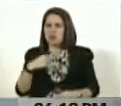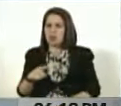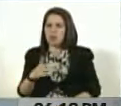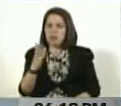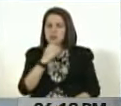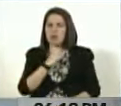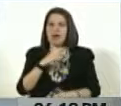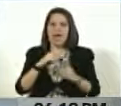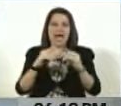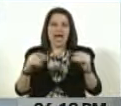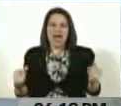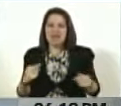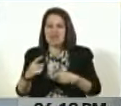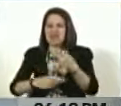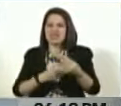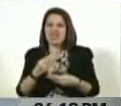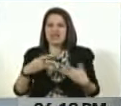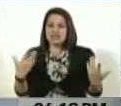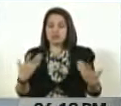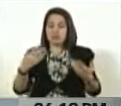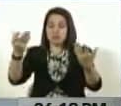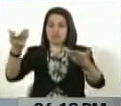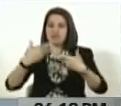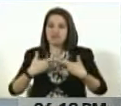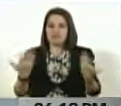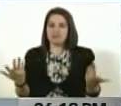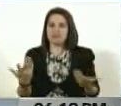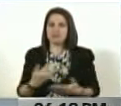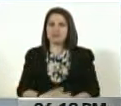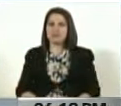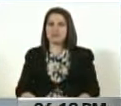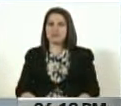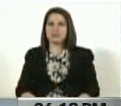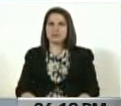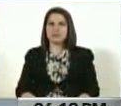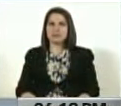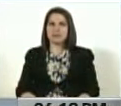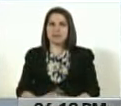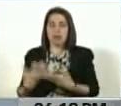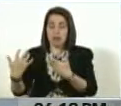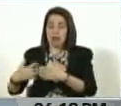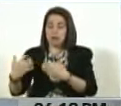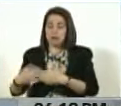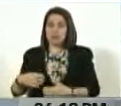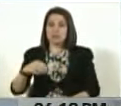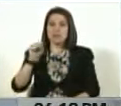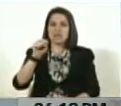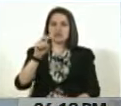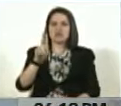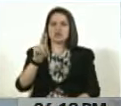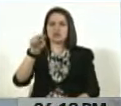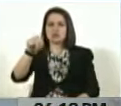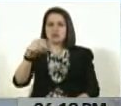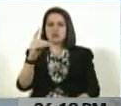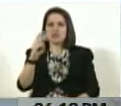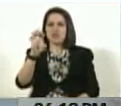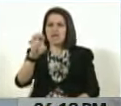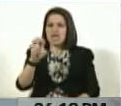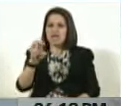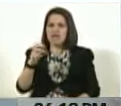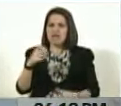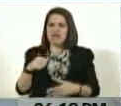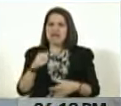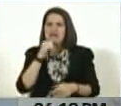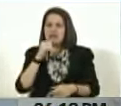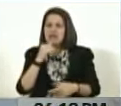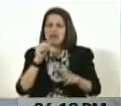harina. ¿Qué están haciendo ustedes en esa organización para obtenerla? ¿Cómo les llega? ¿La SUNDE los ayuda? ¿Quién está de la mano con ustedes directamente para